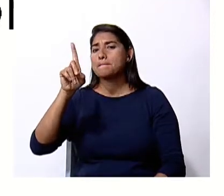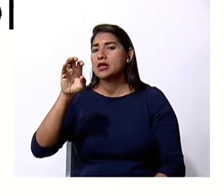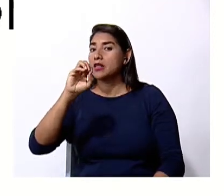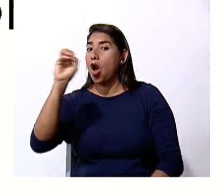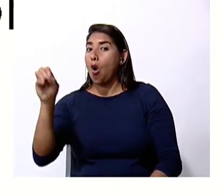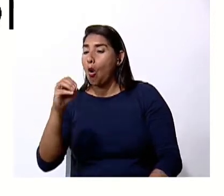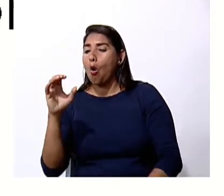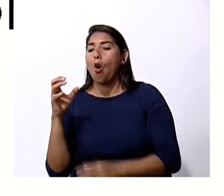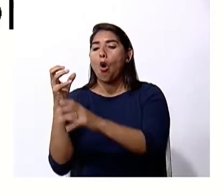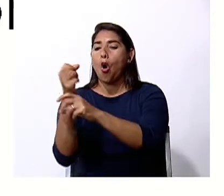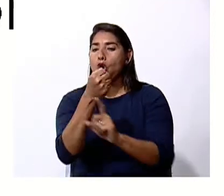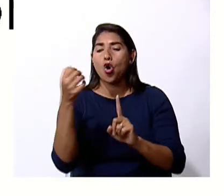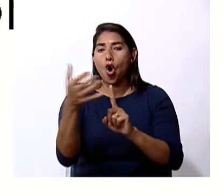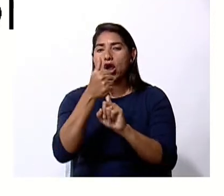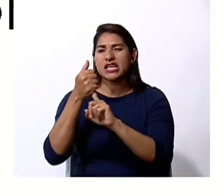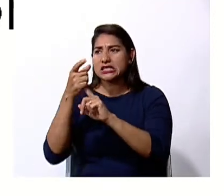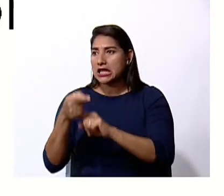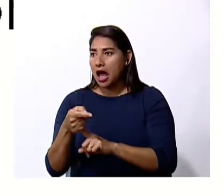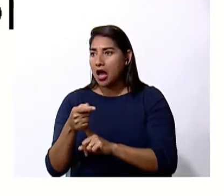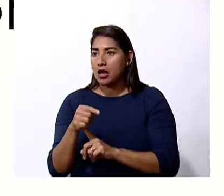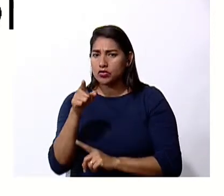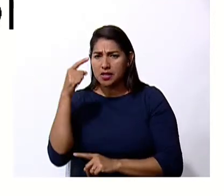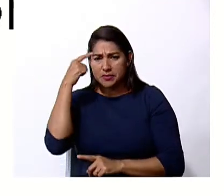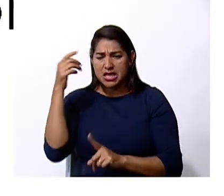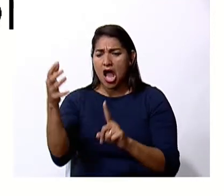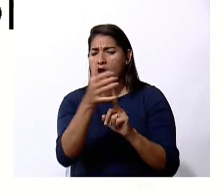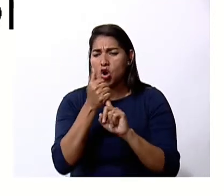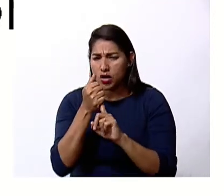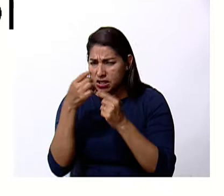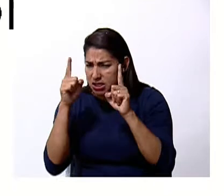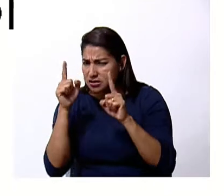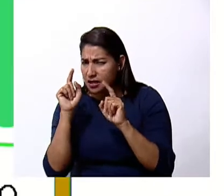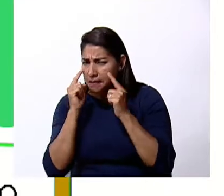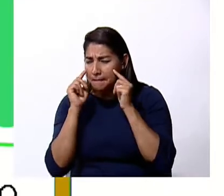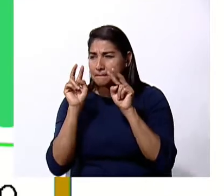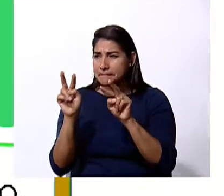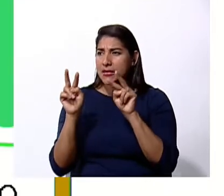llamó conquista? Conquista, vamos a ver.